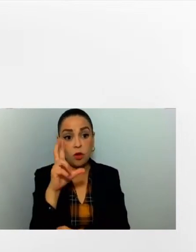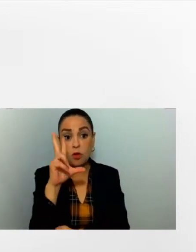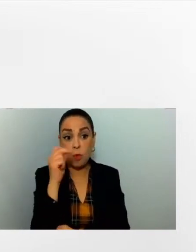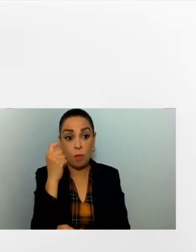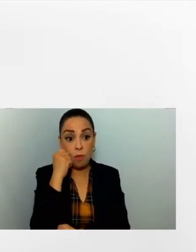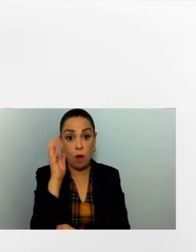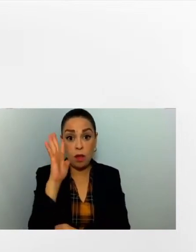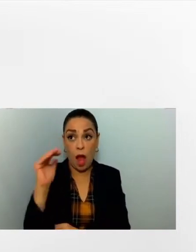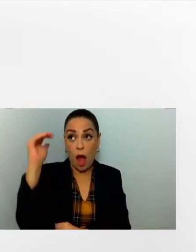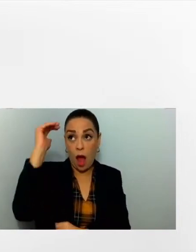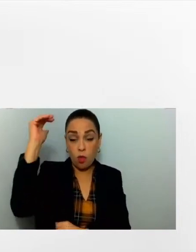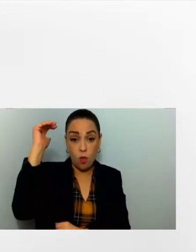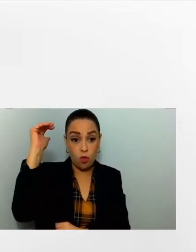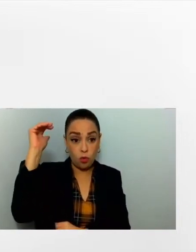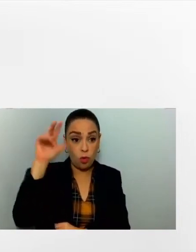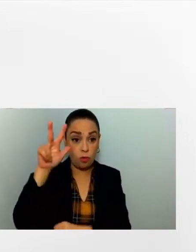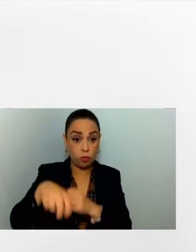edad,